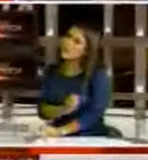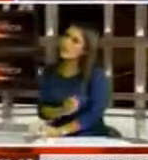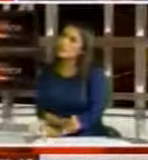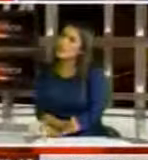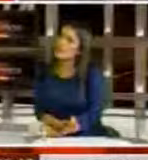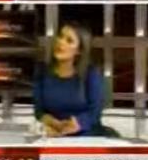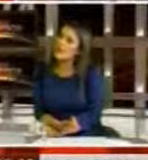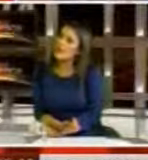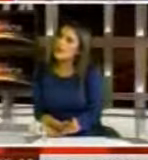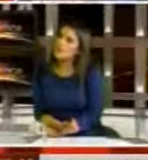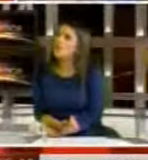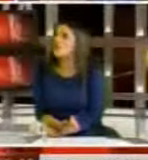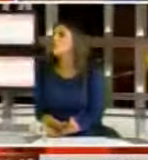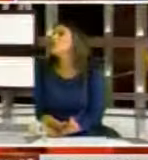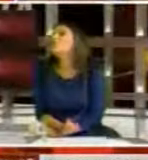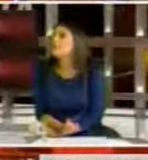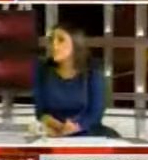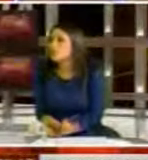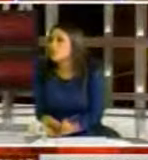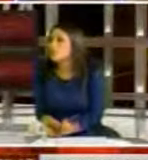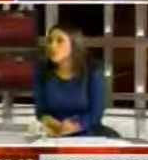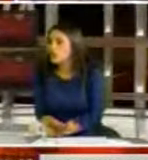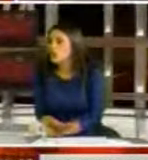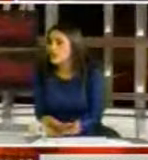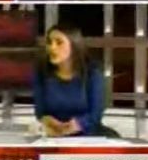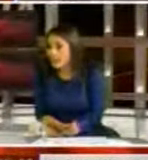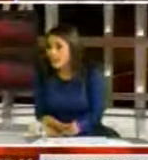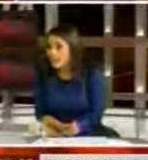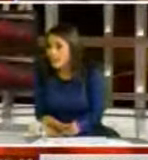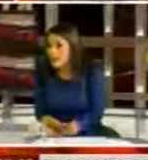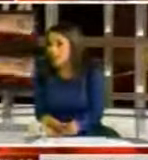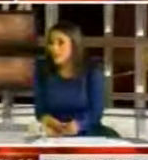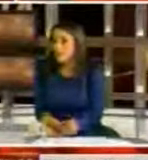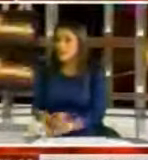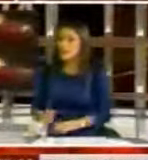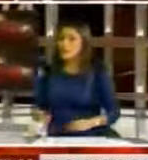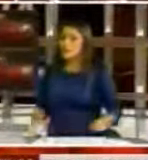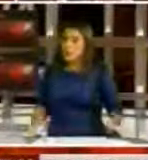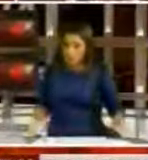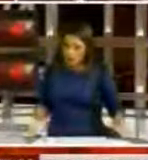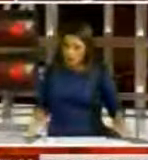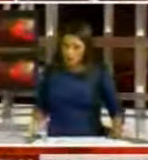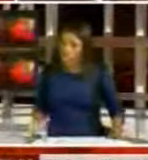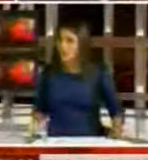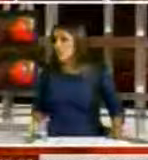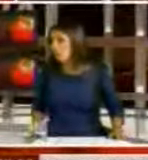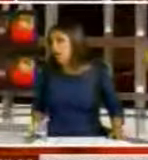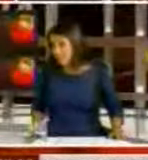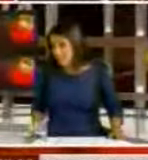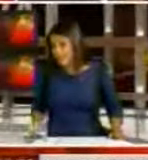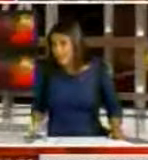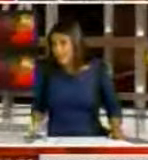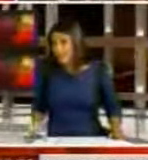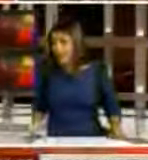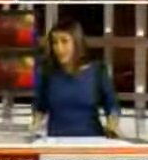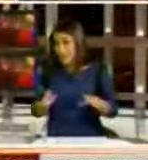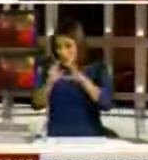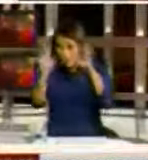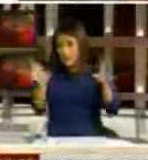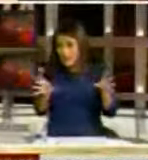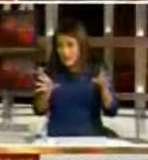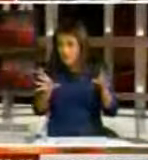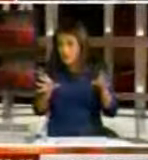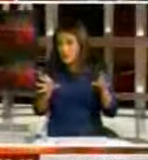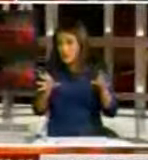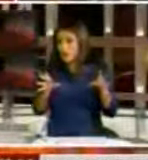mando del destino de nuestro país. ¿Fue un paréntesis de la derecha en lo que es nuestro retorno a la democracia estos 4 años? Yo agregaría solamente un par de cosas. En